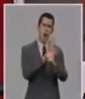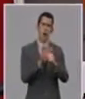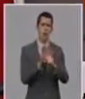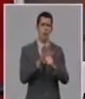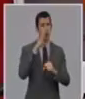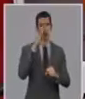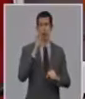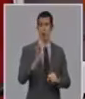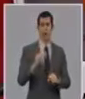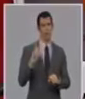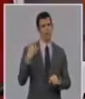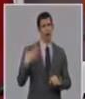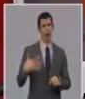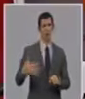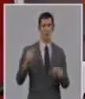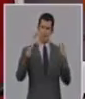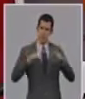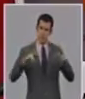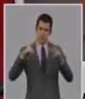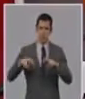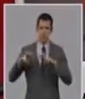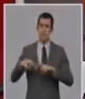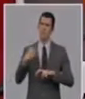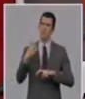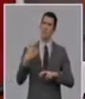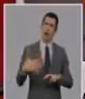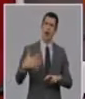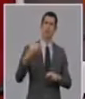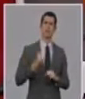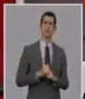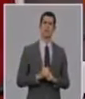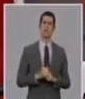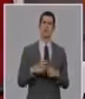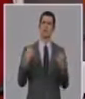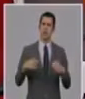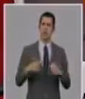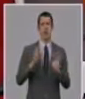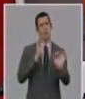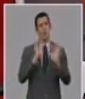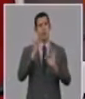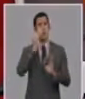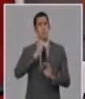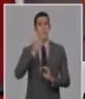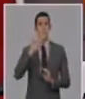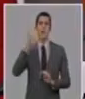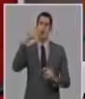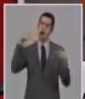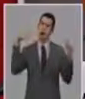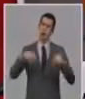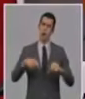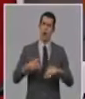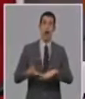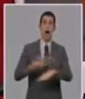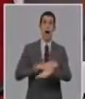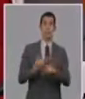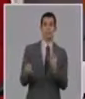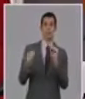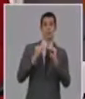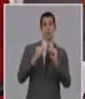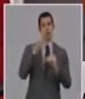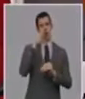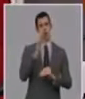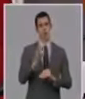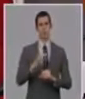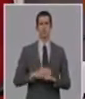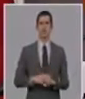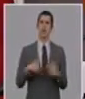estado colaborando con científicos y expertos, continúan las investigaciones, continúan los ensayos clínicos, continúan los estudios para seguir